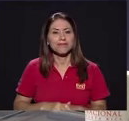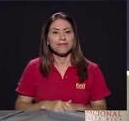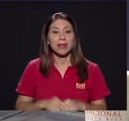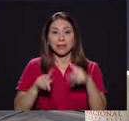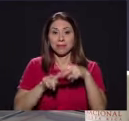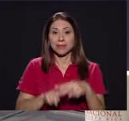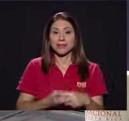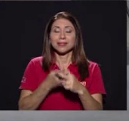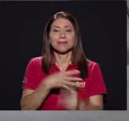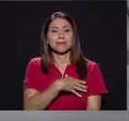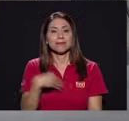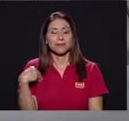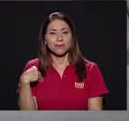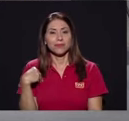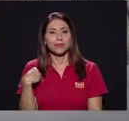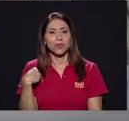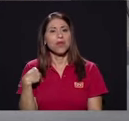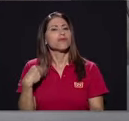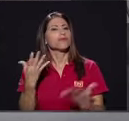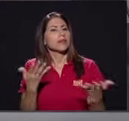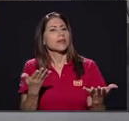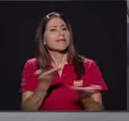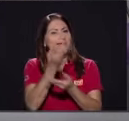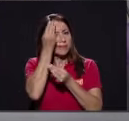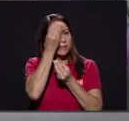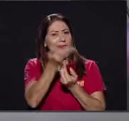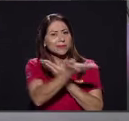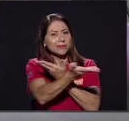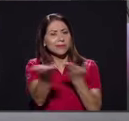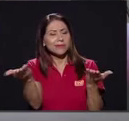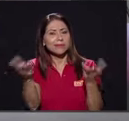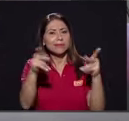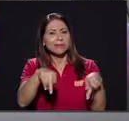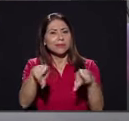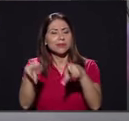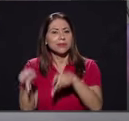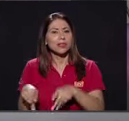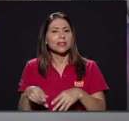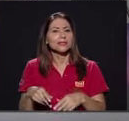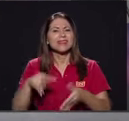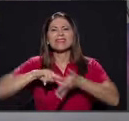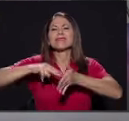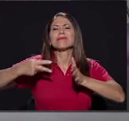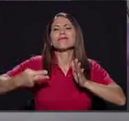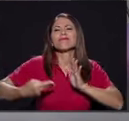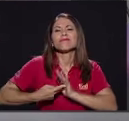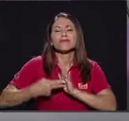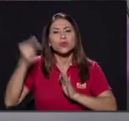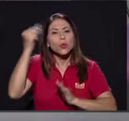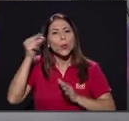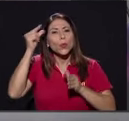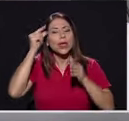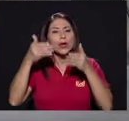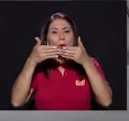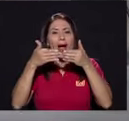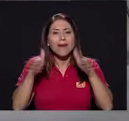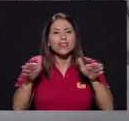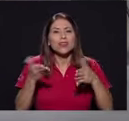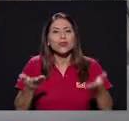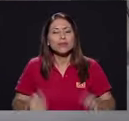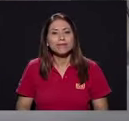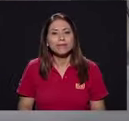vez para iniciar me gustaría que compartamos con las personas que nos acompañan, con la audiencia, ¿qué entendemos por